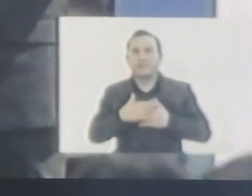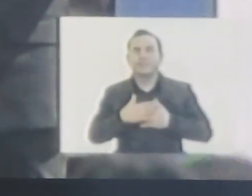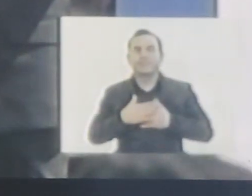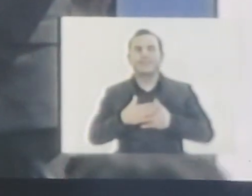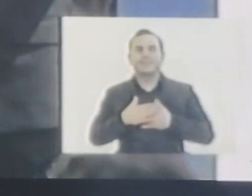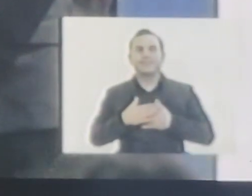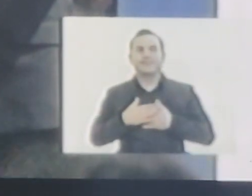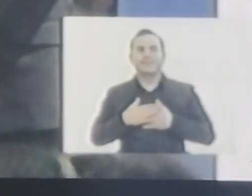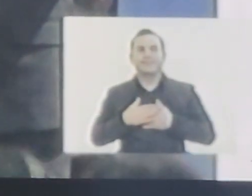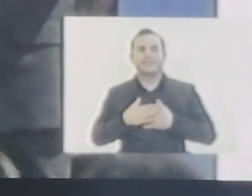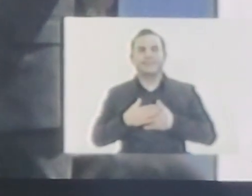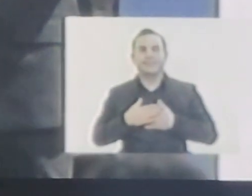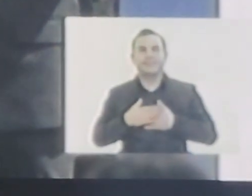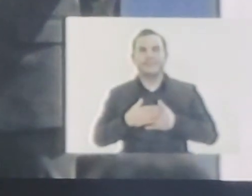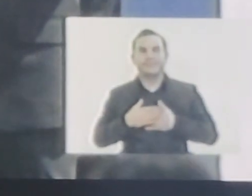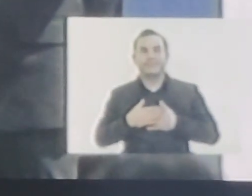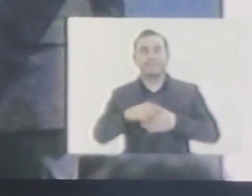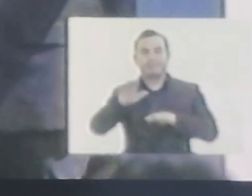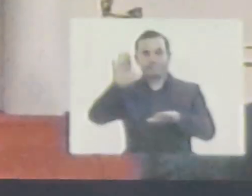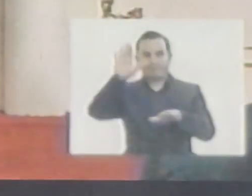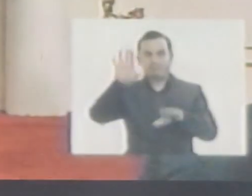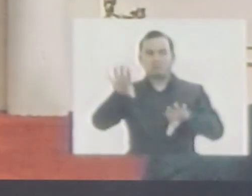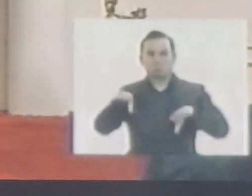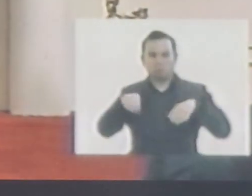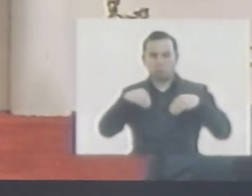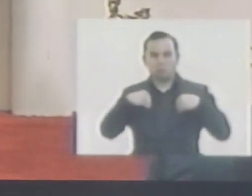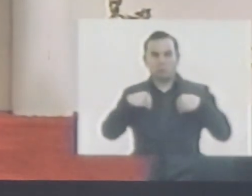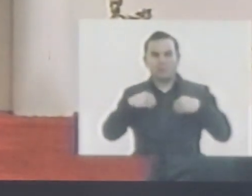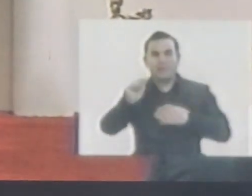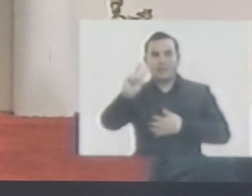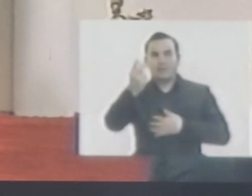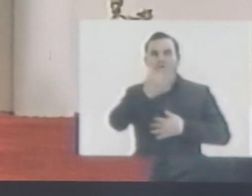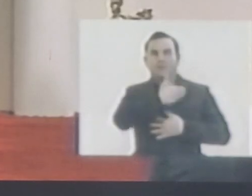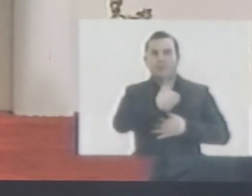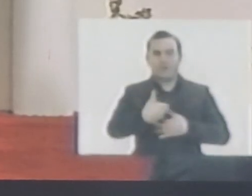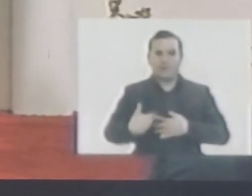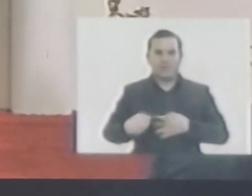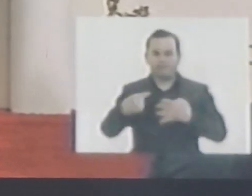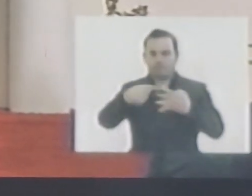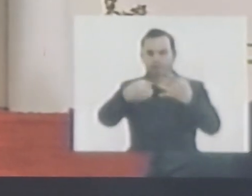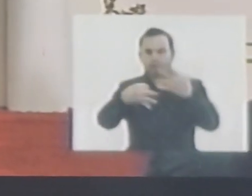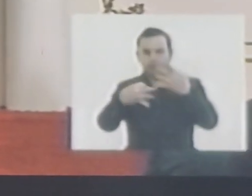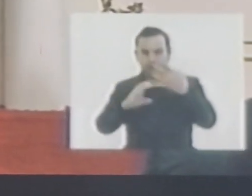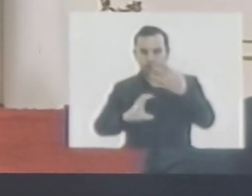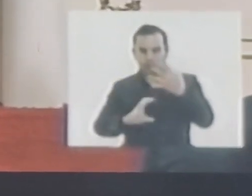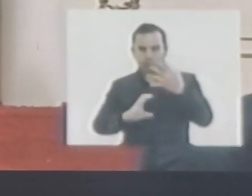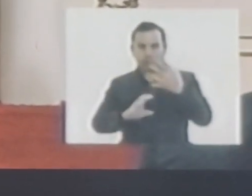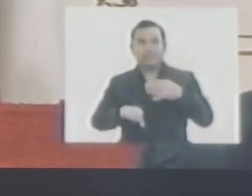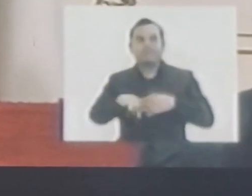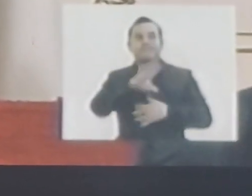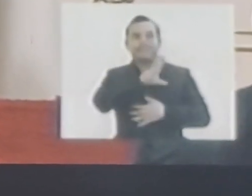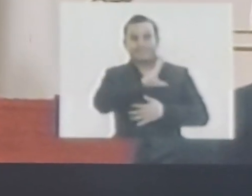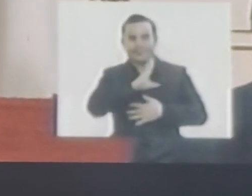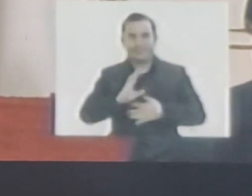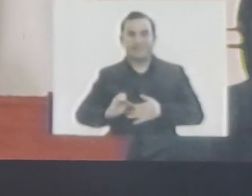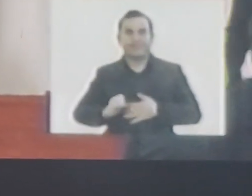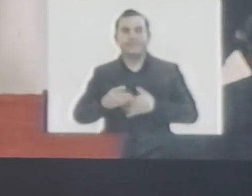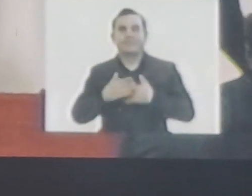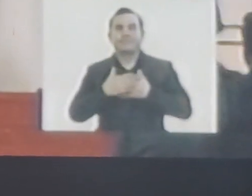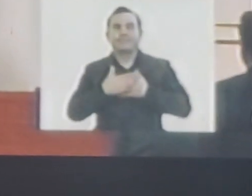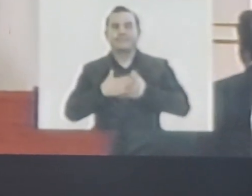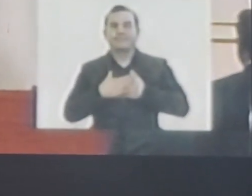lo demande. Queda en posesión del cargo de vicepresidente constitucional de la República de El